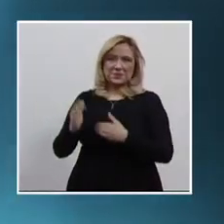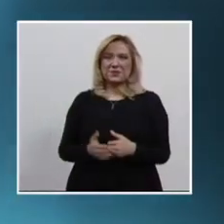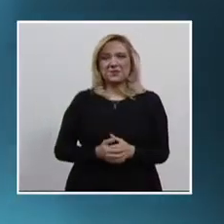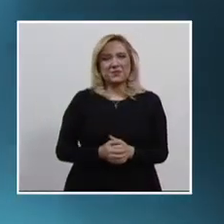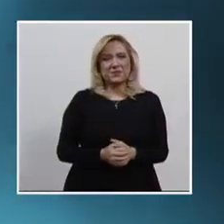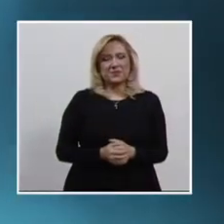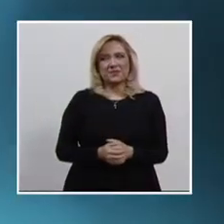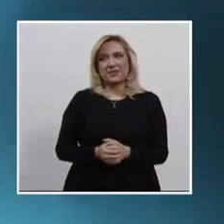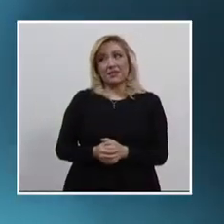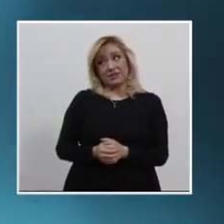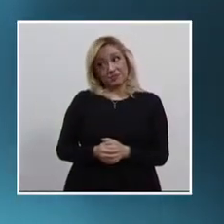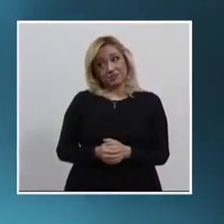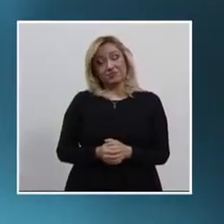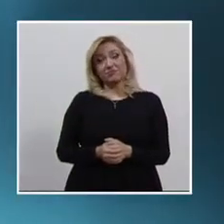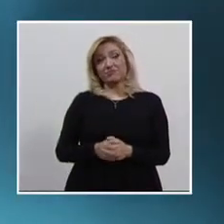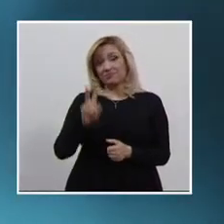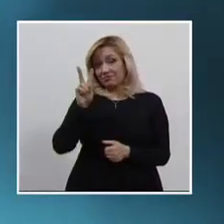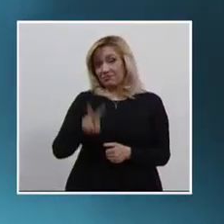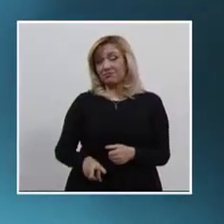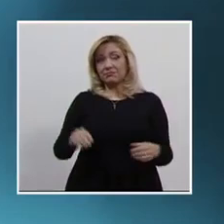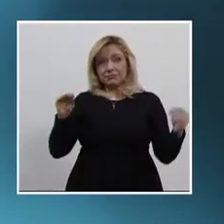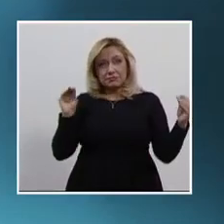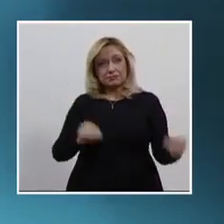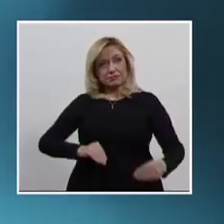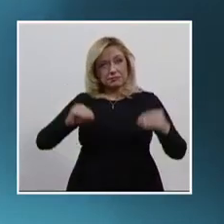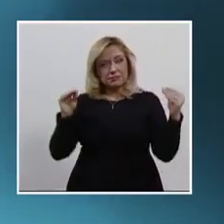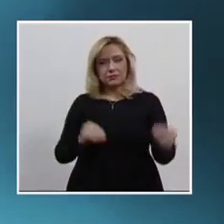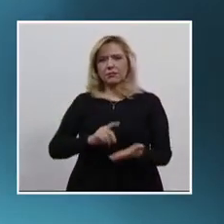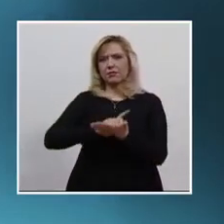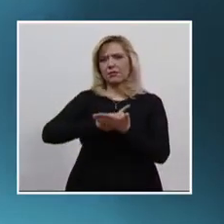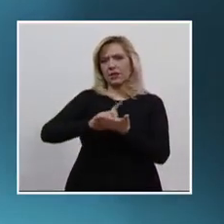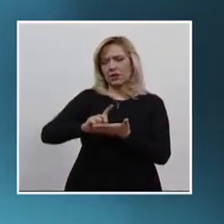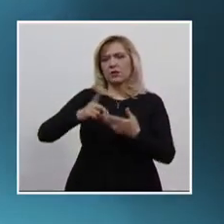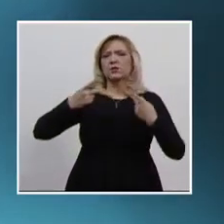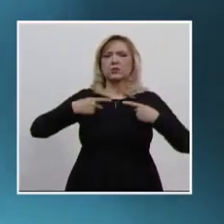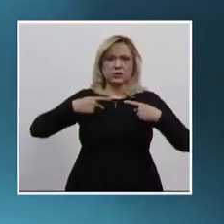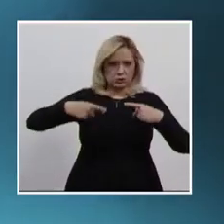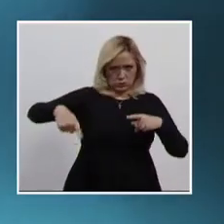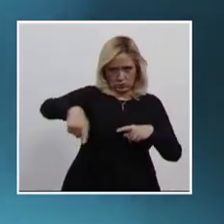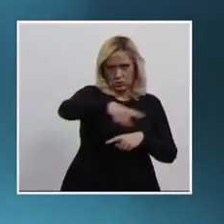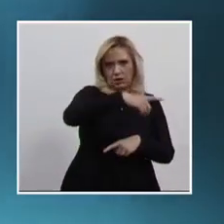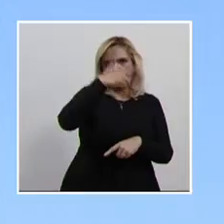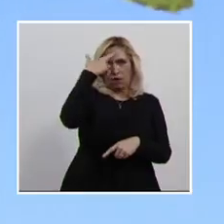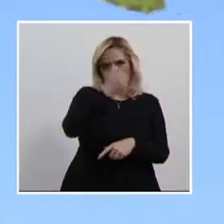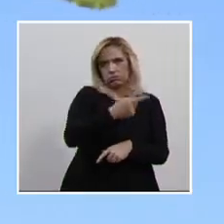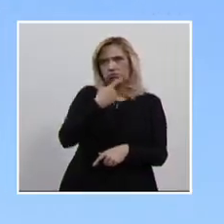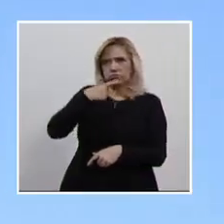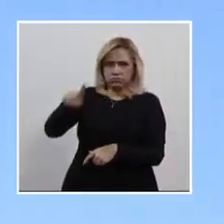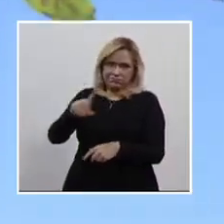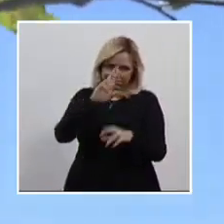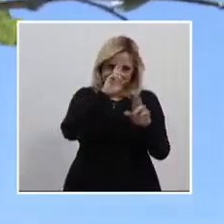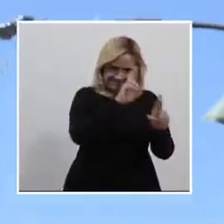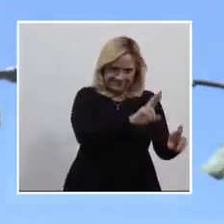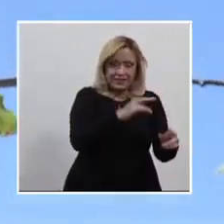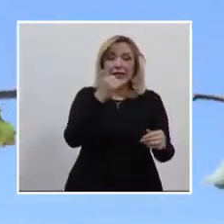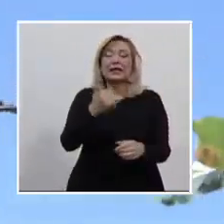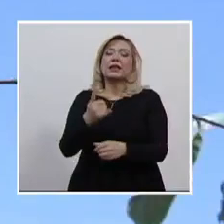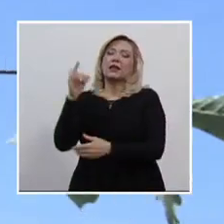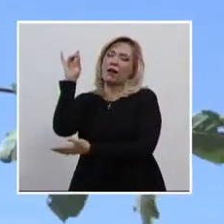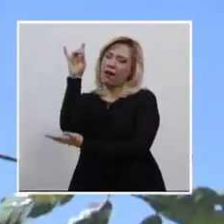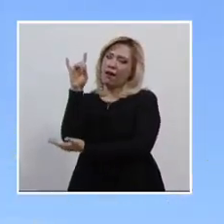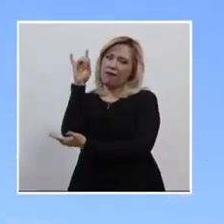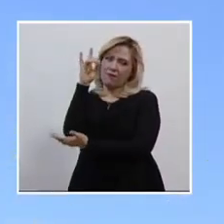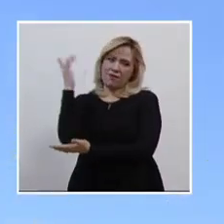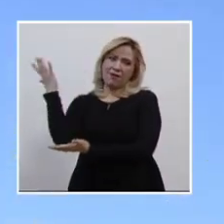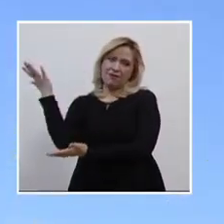Una historia donde la justicia federal garantizó los derechos no solo de las personas que interpusieron el amparo, sino también de la jirafa